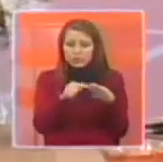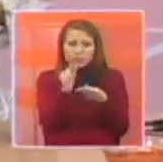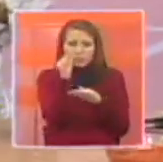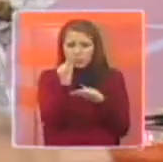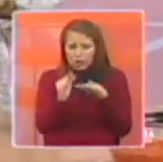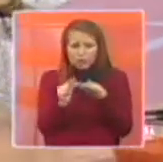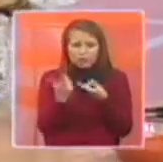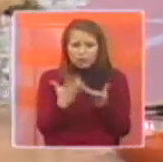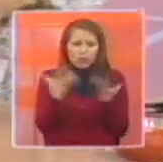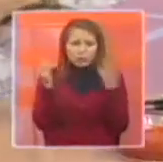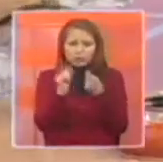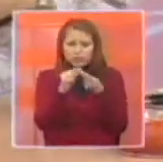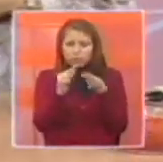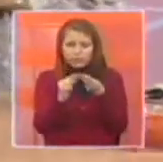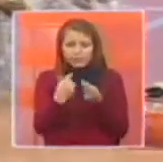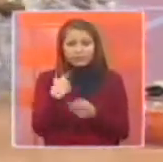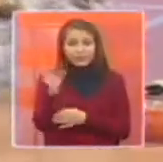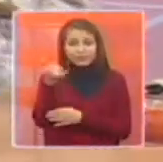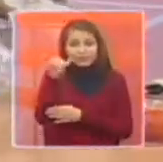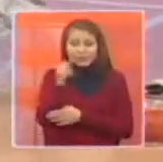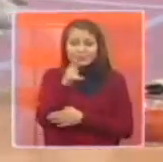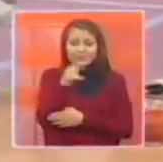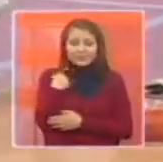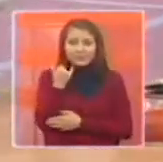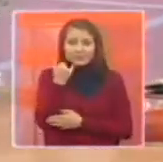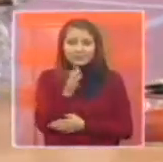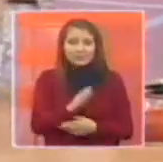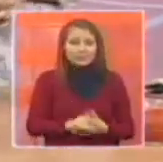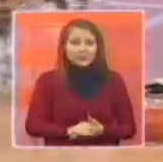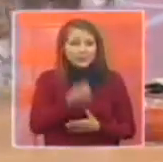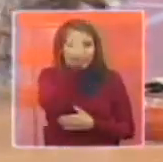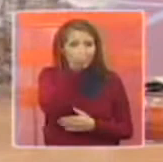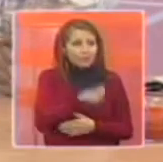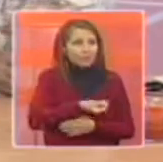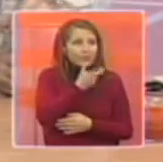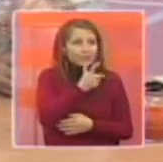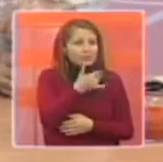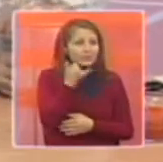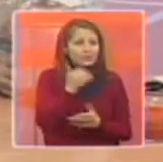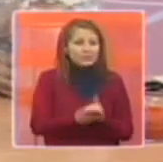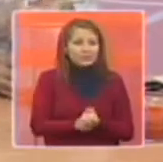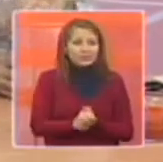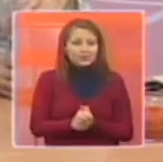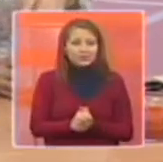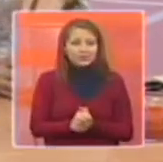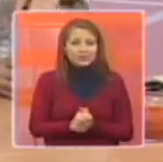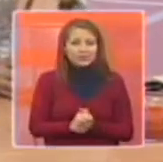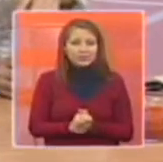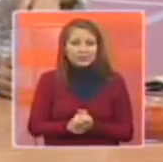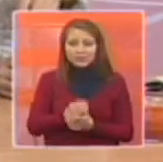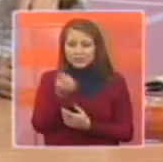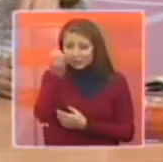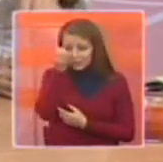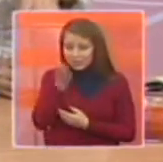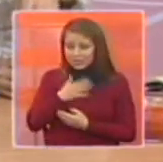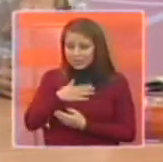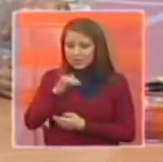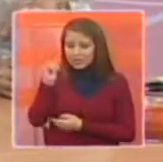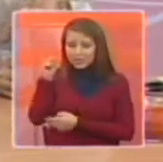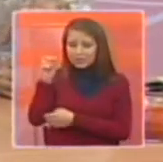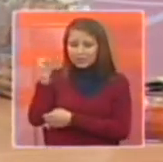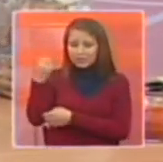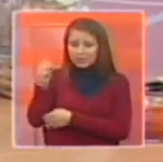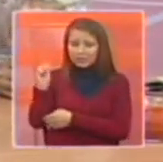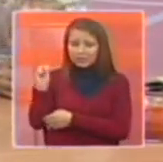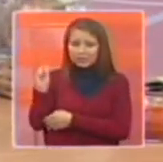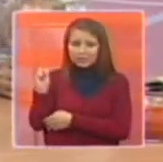queda delicioso. Tenemos una llamadita, vamos a recibir quién está en la línea. Hola, buenos días. Hola, buenos días. Yachi, buenos días. Inés, les saluda.